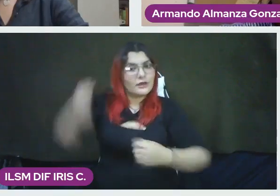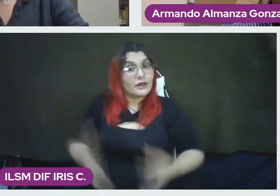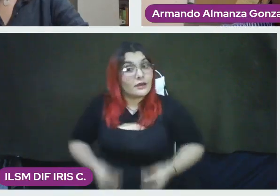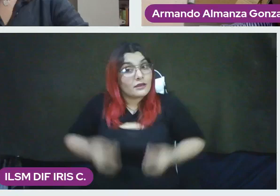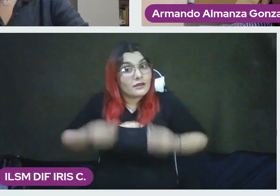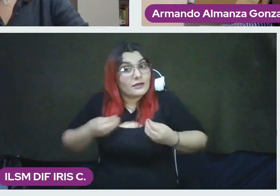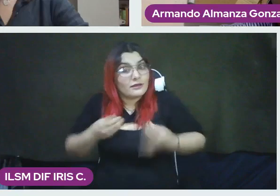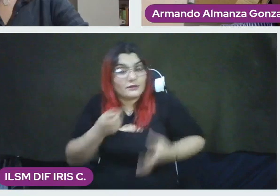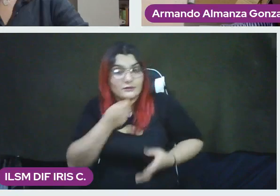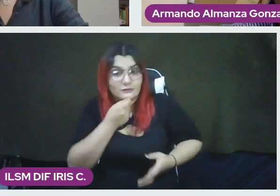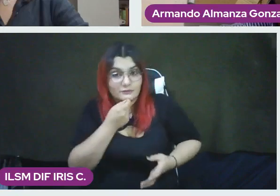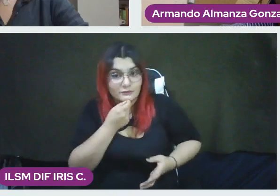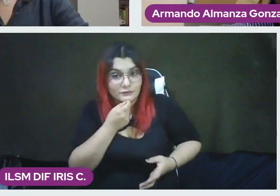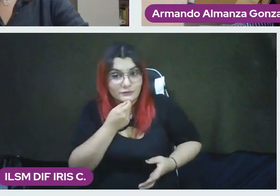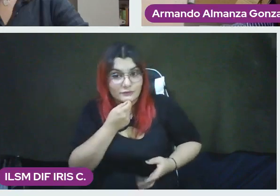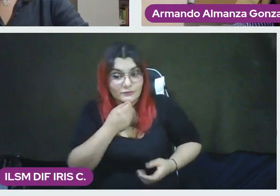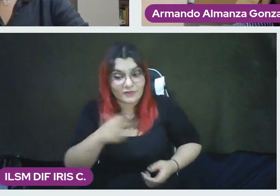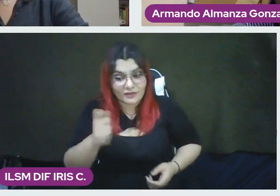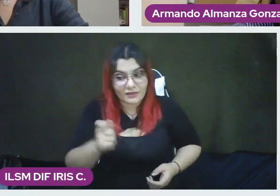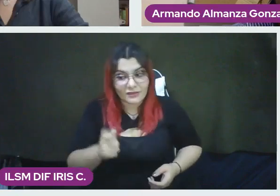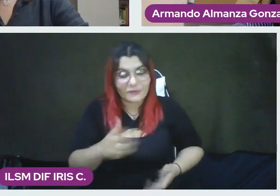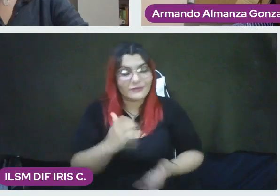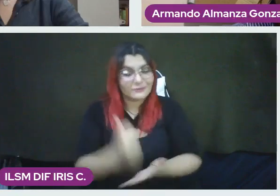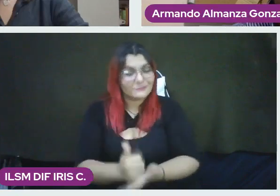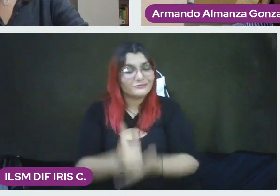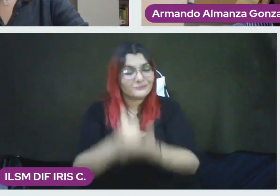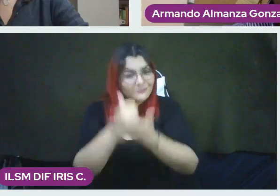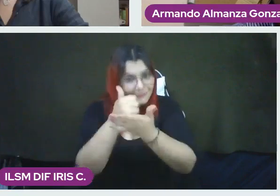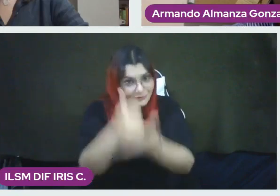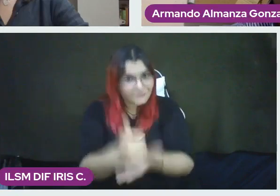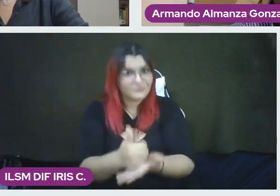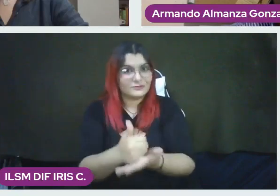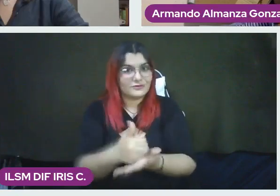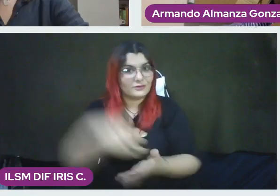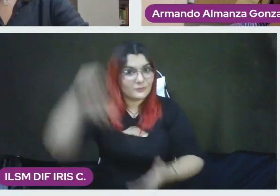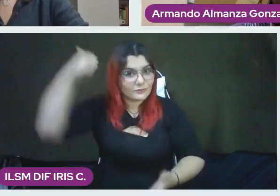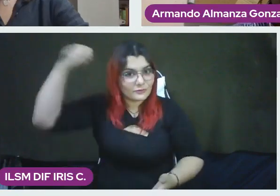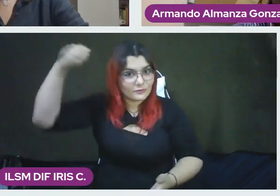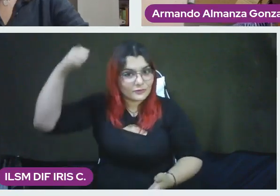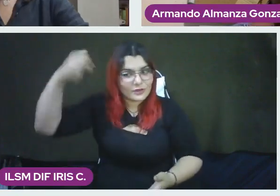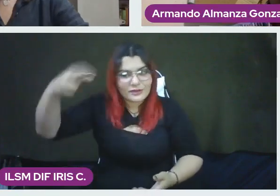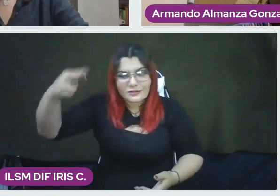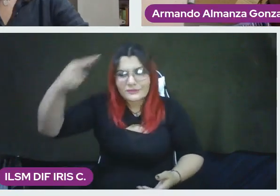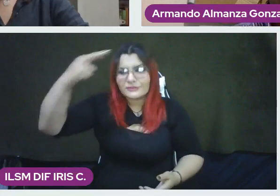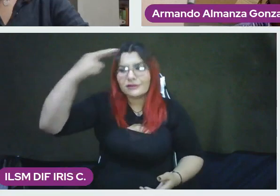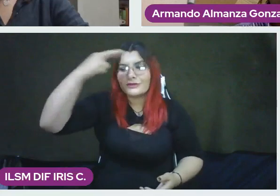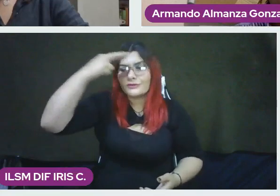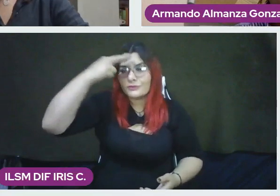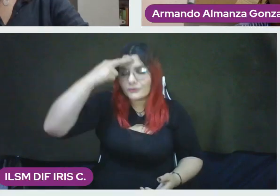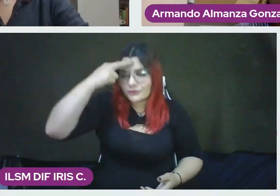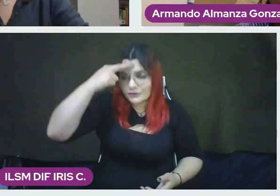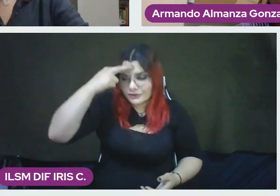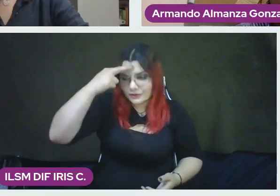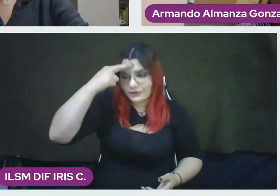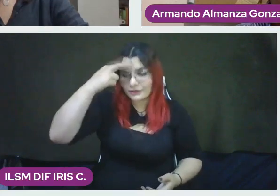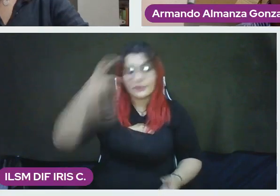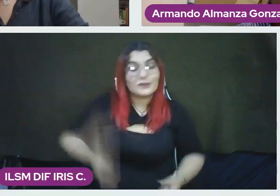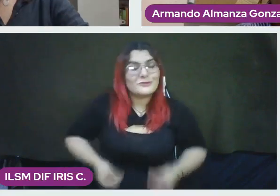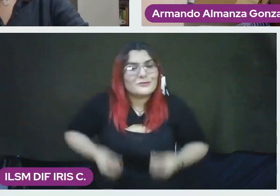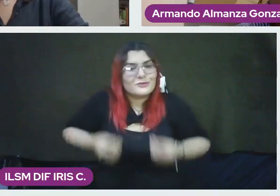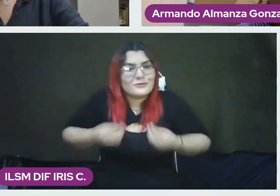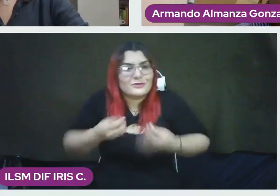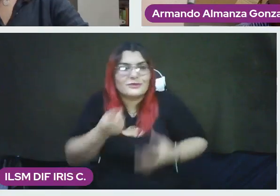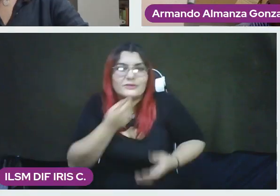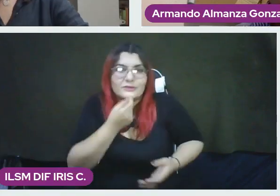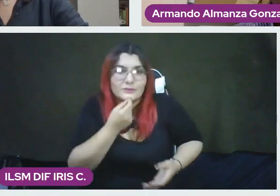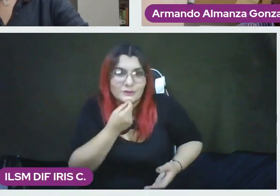¿no? Satisface en el sentido de esta potencialidad